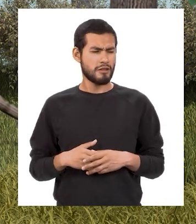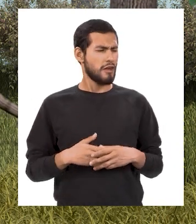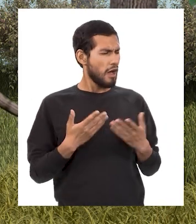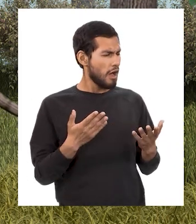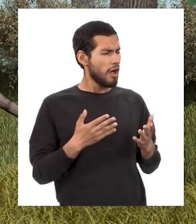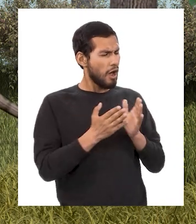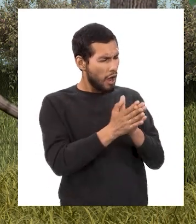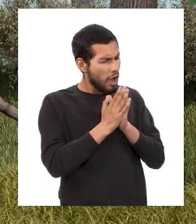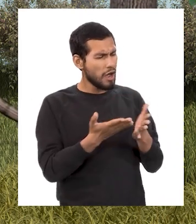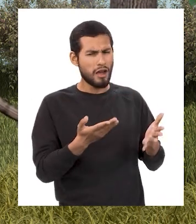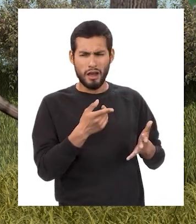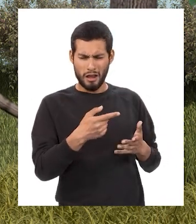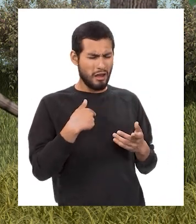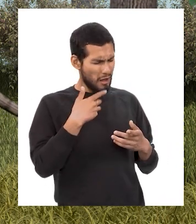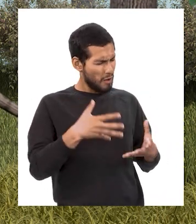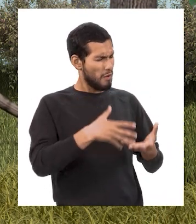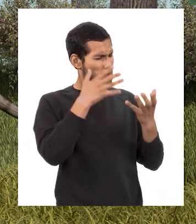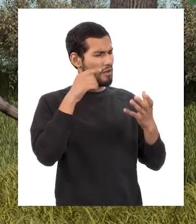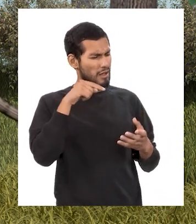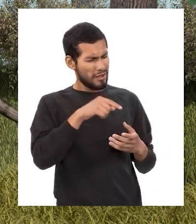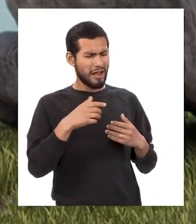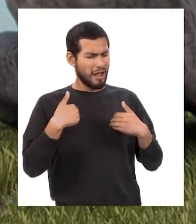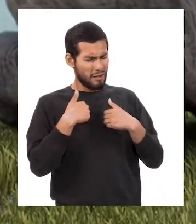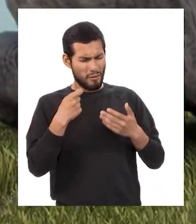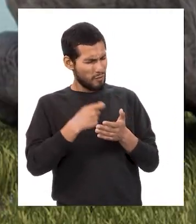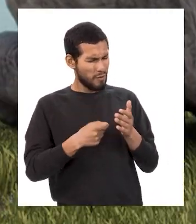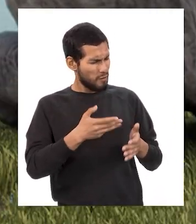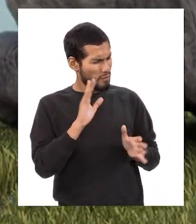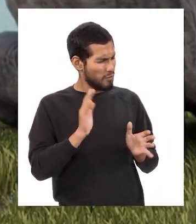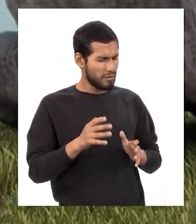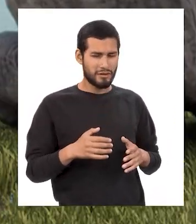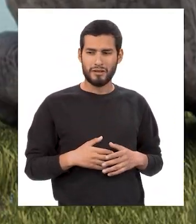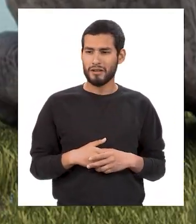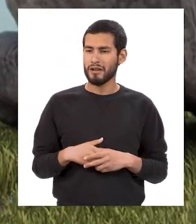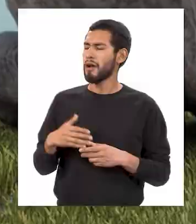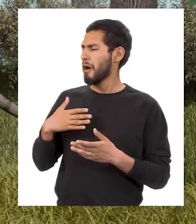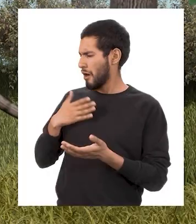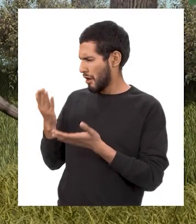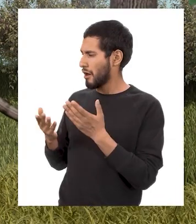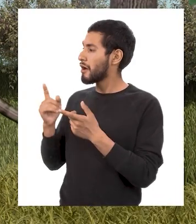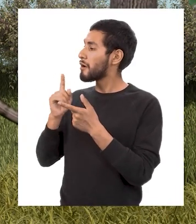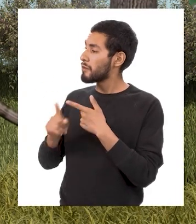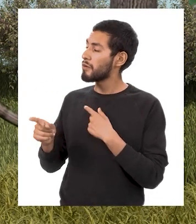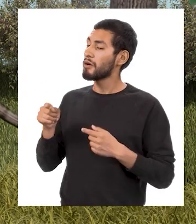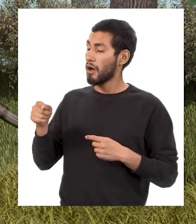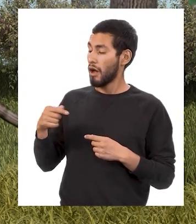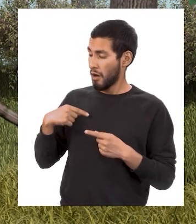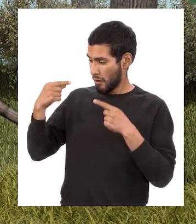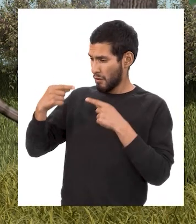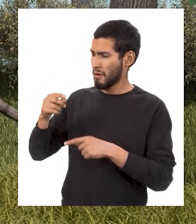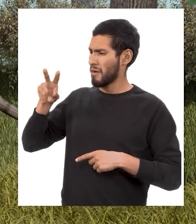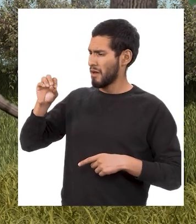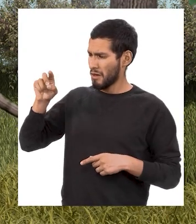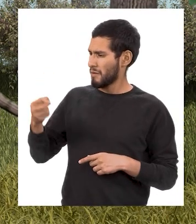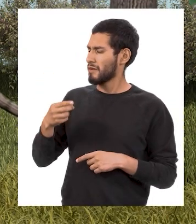señor. Señor, por favor, no se excida. El animal tampoco vale tanto. Puede ser, pero es una apuesta de